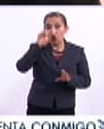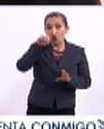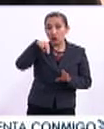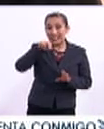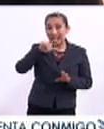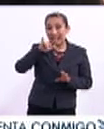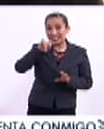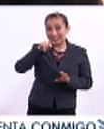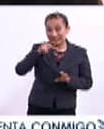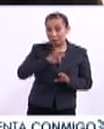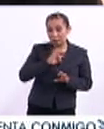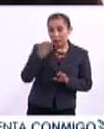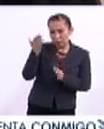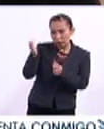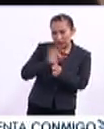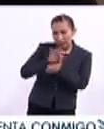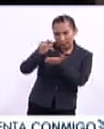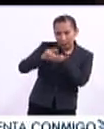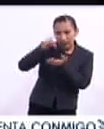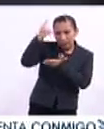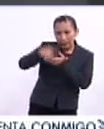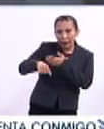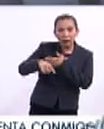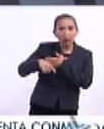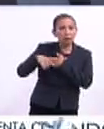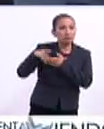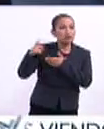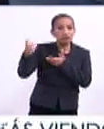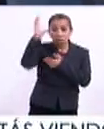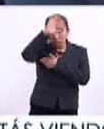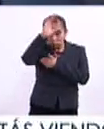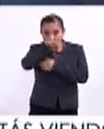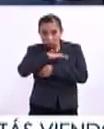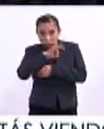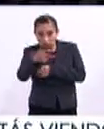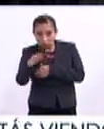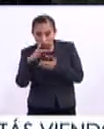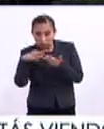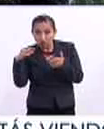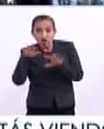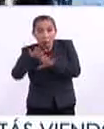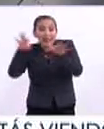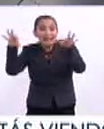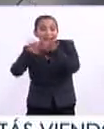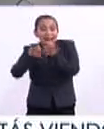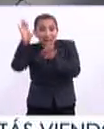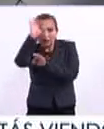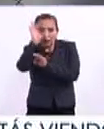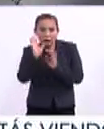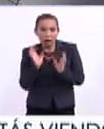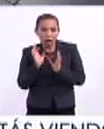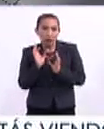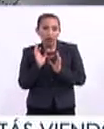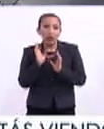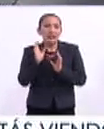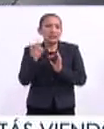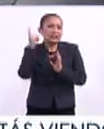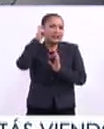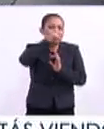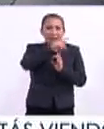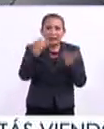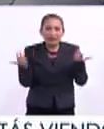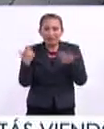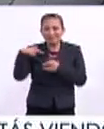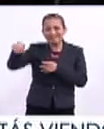debería poderse pedirle dinero para hacer algo de cultura relacionado a la ciencia. Es que es complejo, o sea,